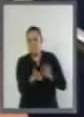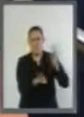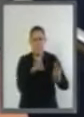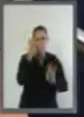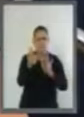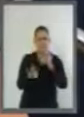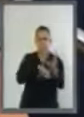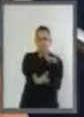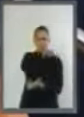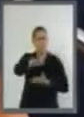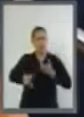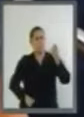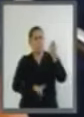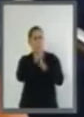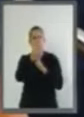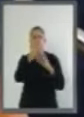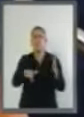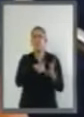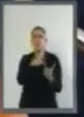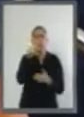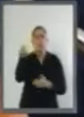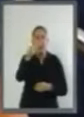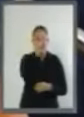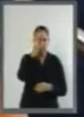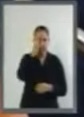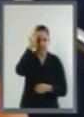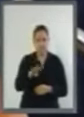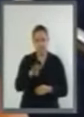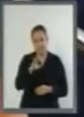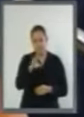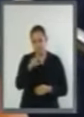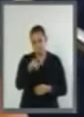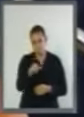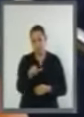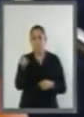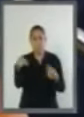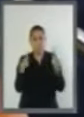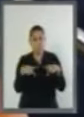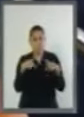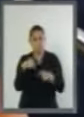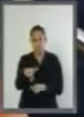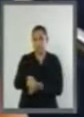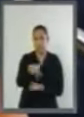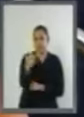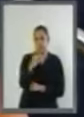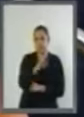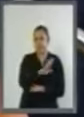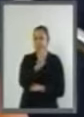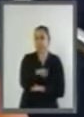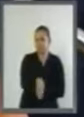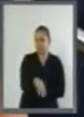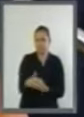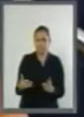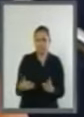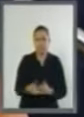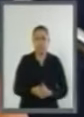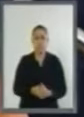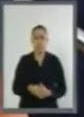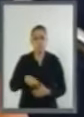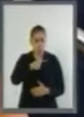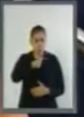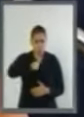Barcelona concretamente, y que perdieron la vida 13 ciudadanos. Creemos nosotros que